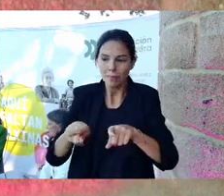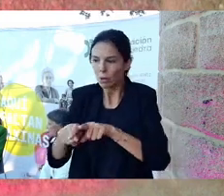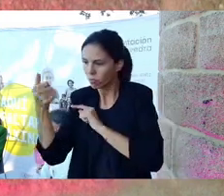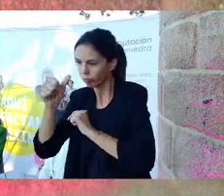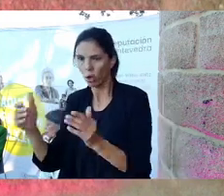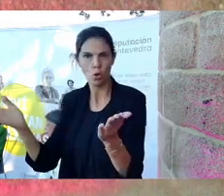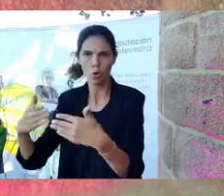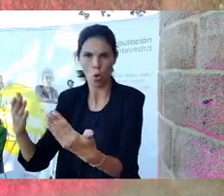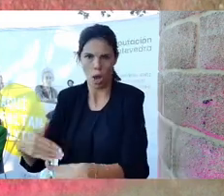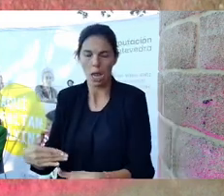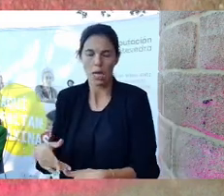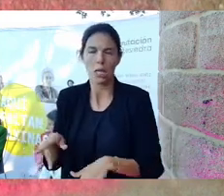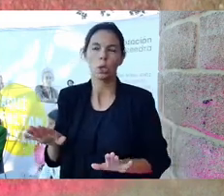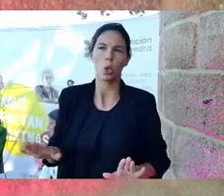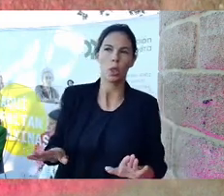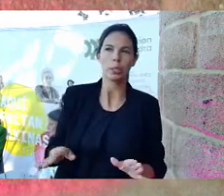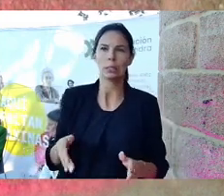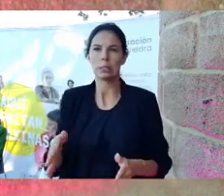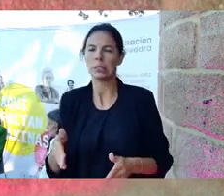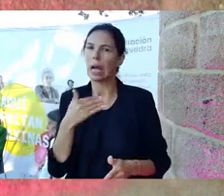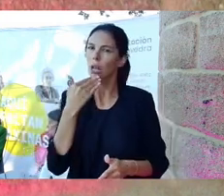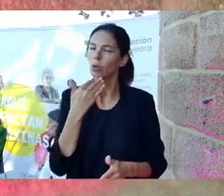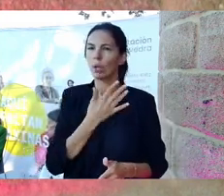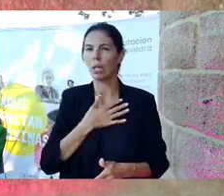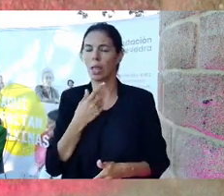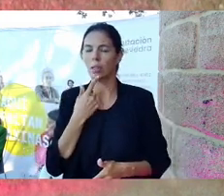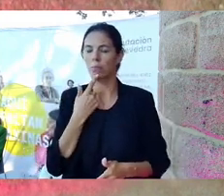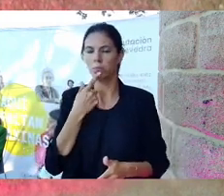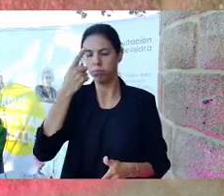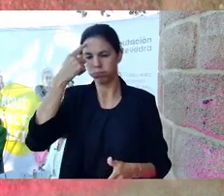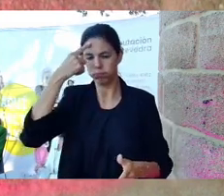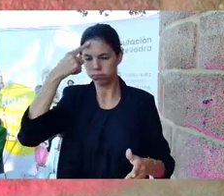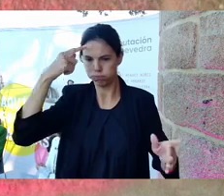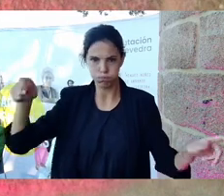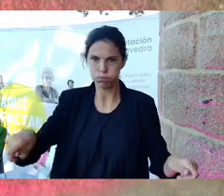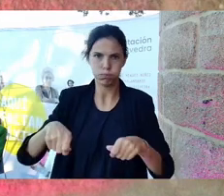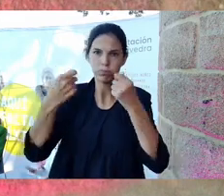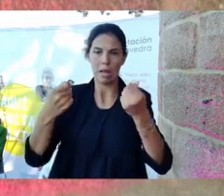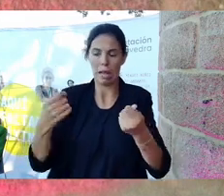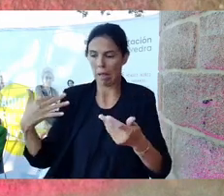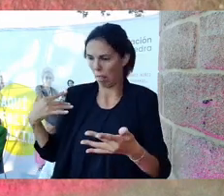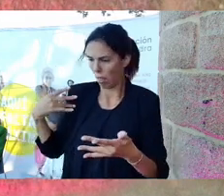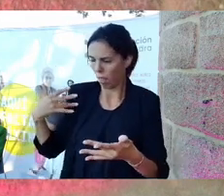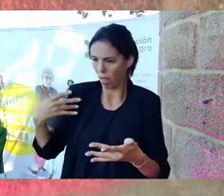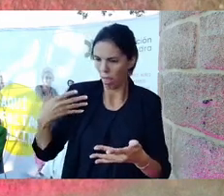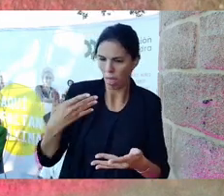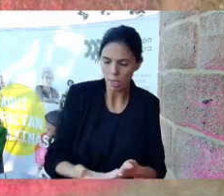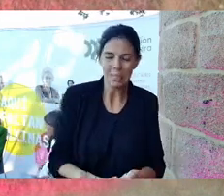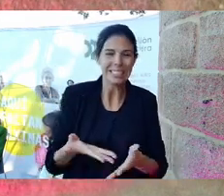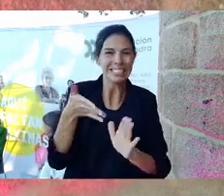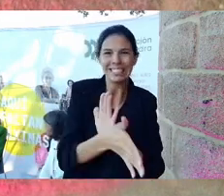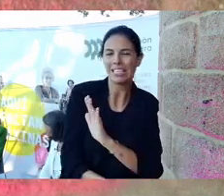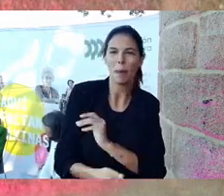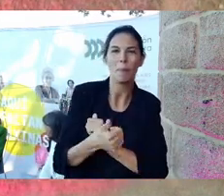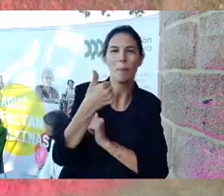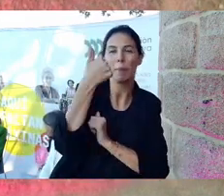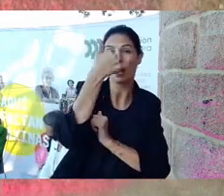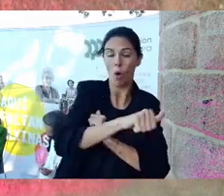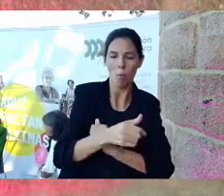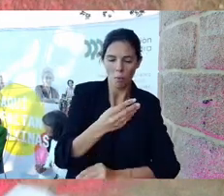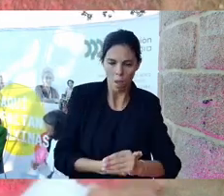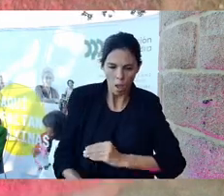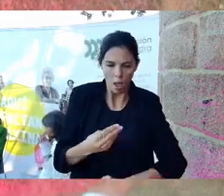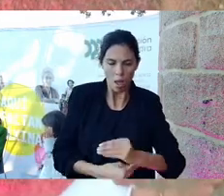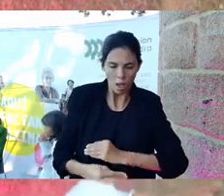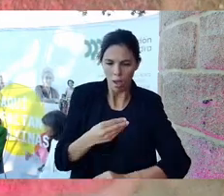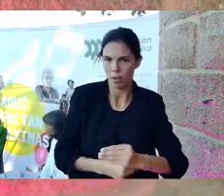hermanos varones. Y eso evidentemente fue algo que supuso una ruptura en lo que había ocurrido siempre, porque siempre había